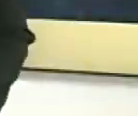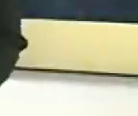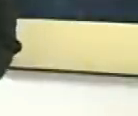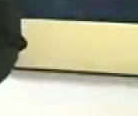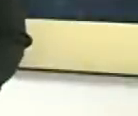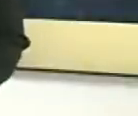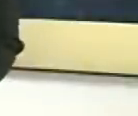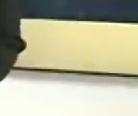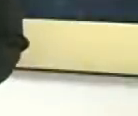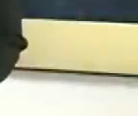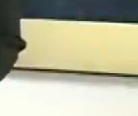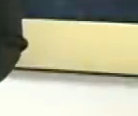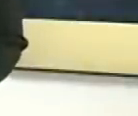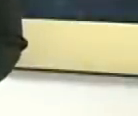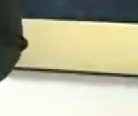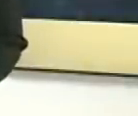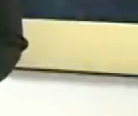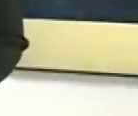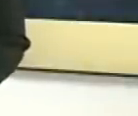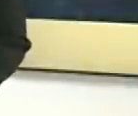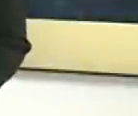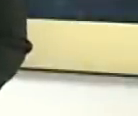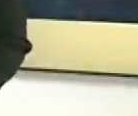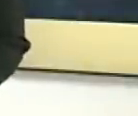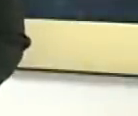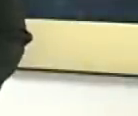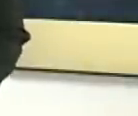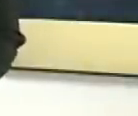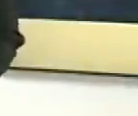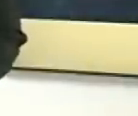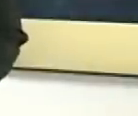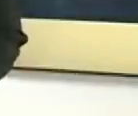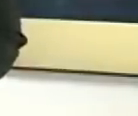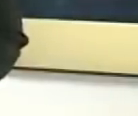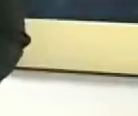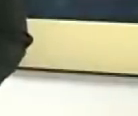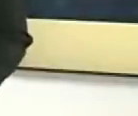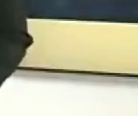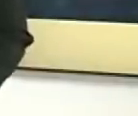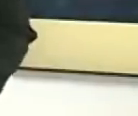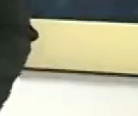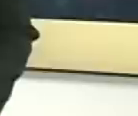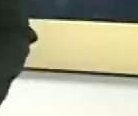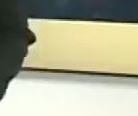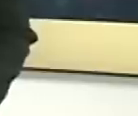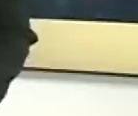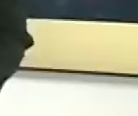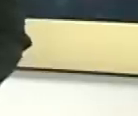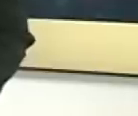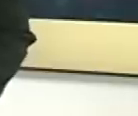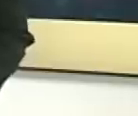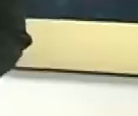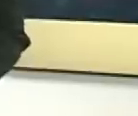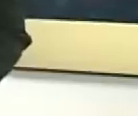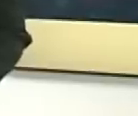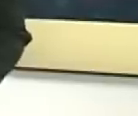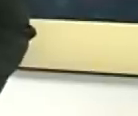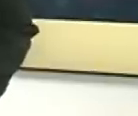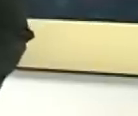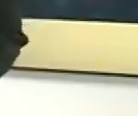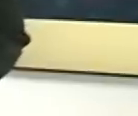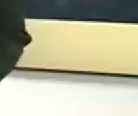Así es, gracias por el contacto informativo que establecemos a esta hora desde la sede del Ministerio del Poder Popular para Relaciones Interiores, Justicia y Paz. De